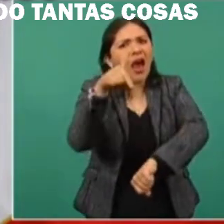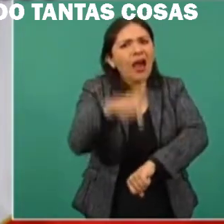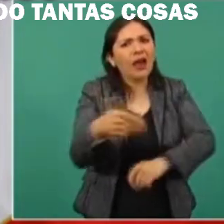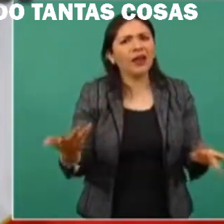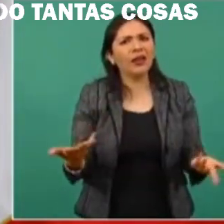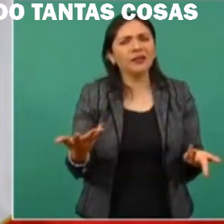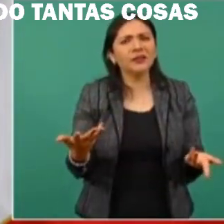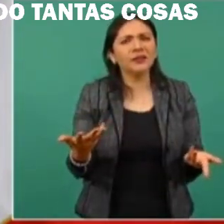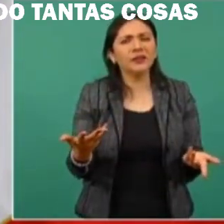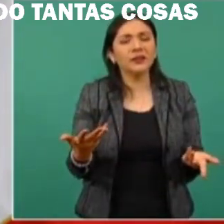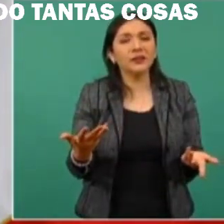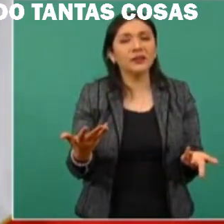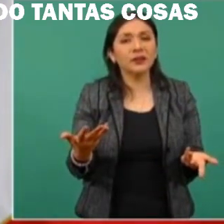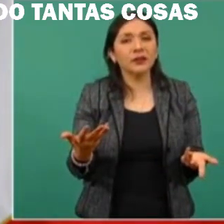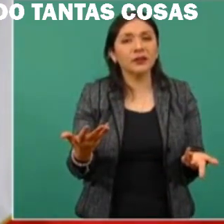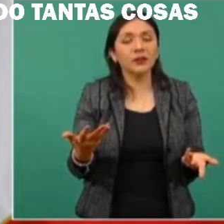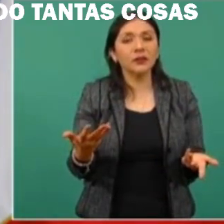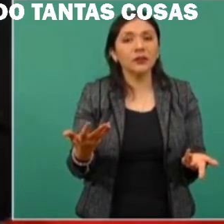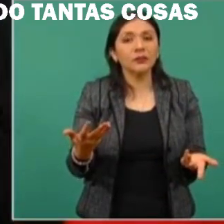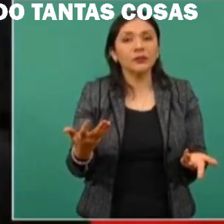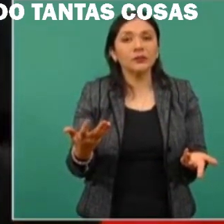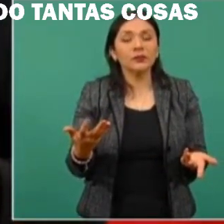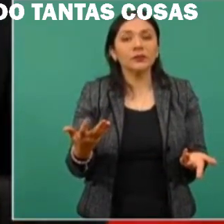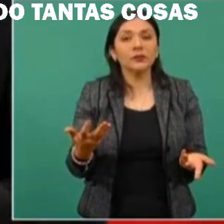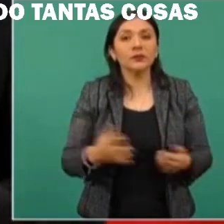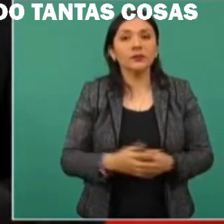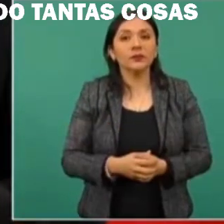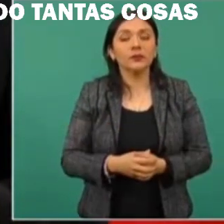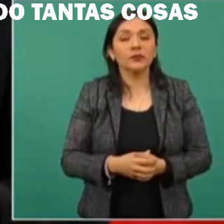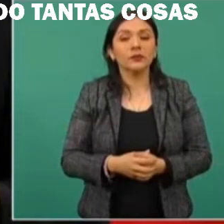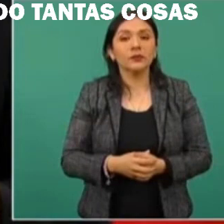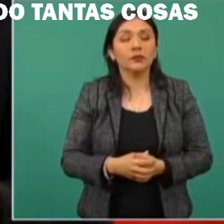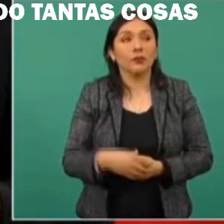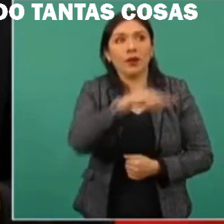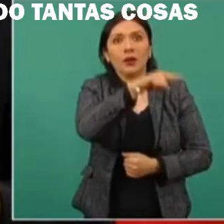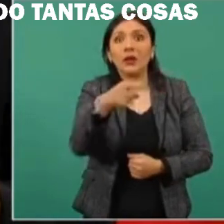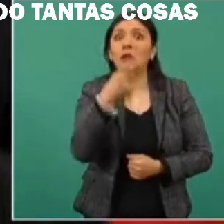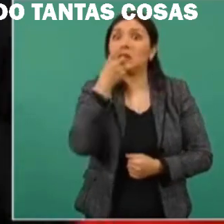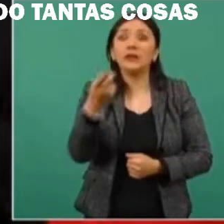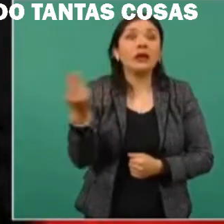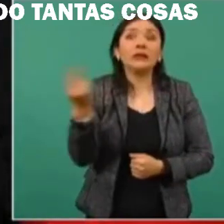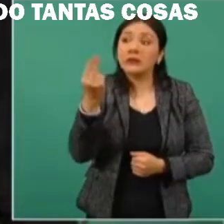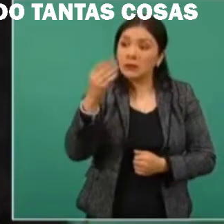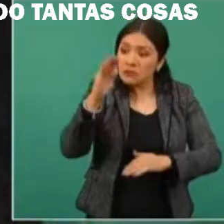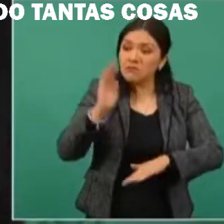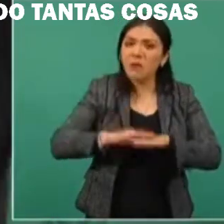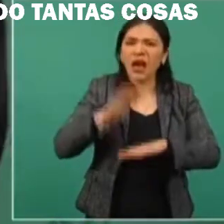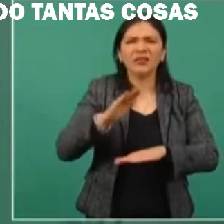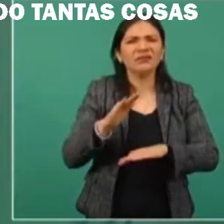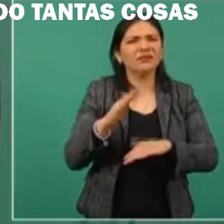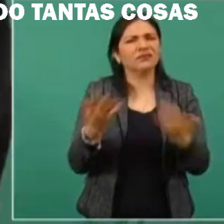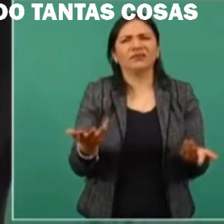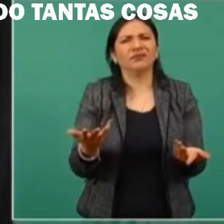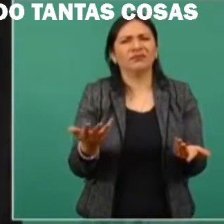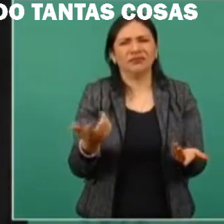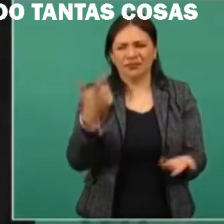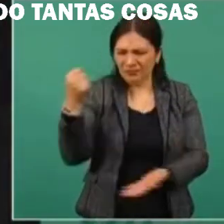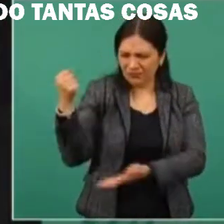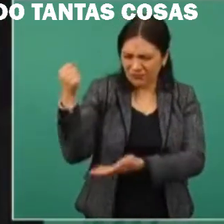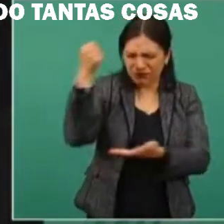aún no en la cantidad que ellos están solicitando. Bueno, con esos